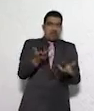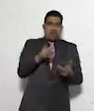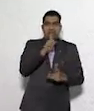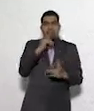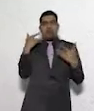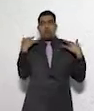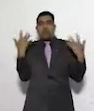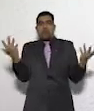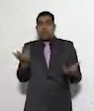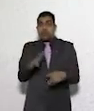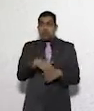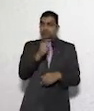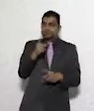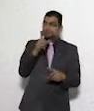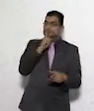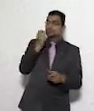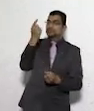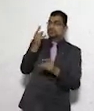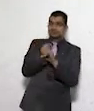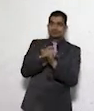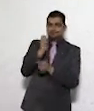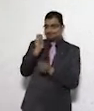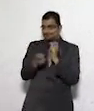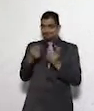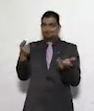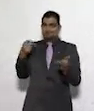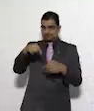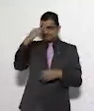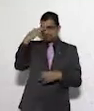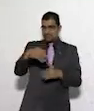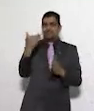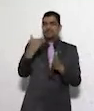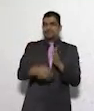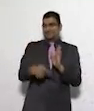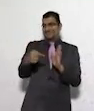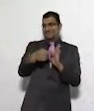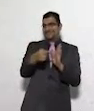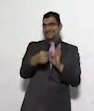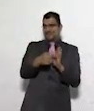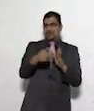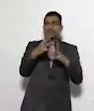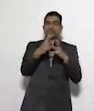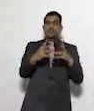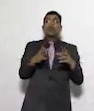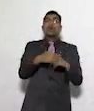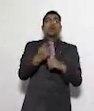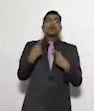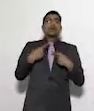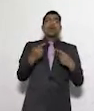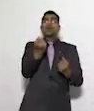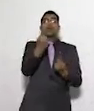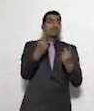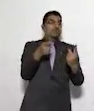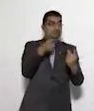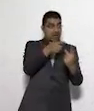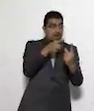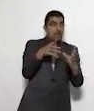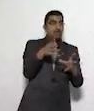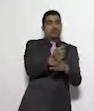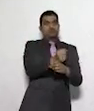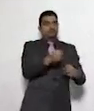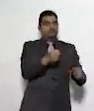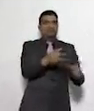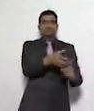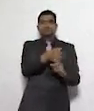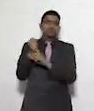distintos reportes, ya escuchaban algunos, nuestro país presenta desapariciones forzadas,